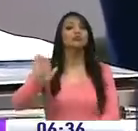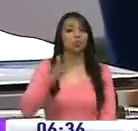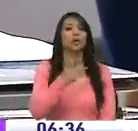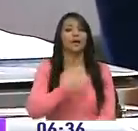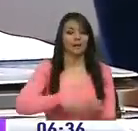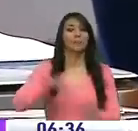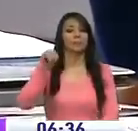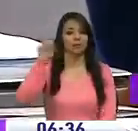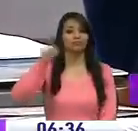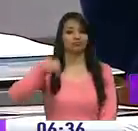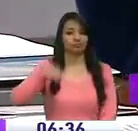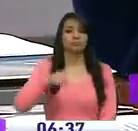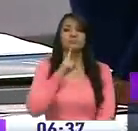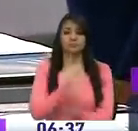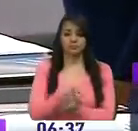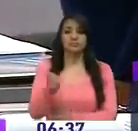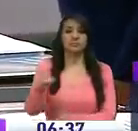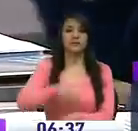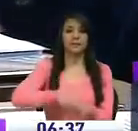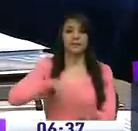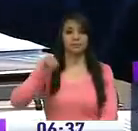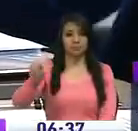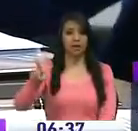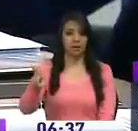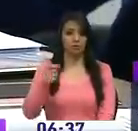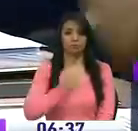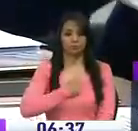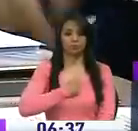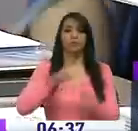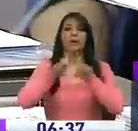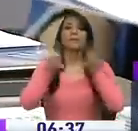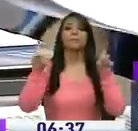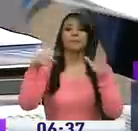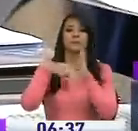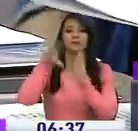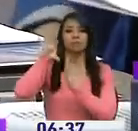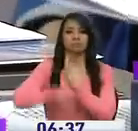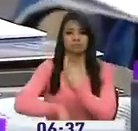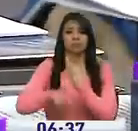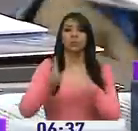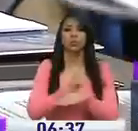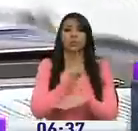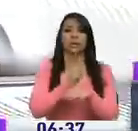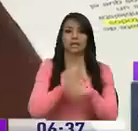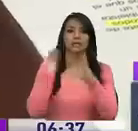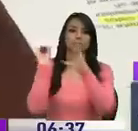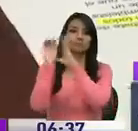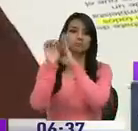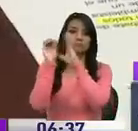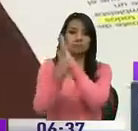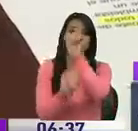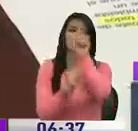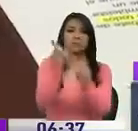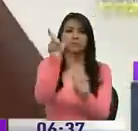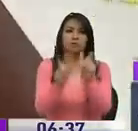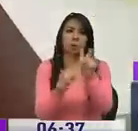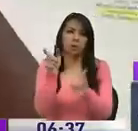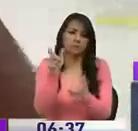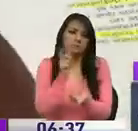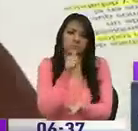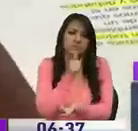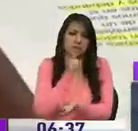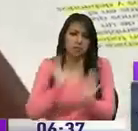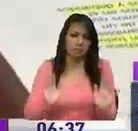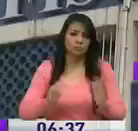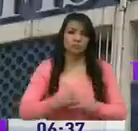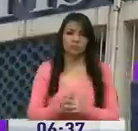existe evidencia de que el hermano del presidente posee empresas offshore que habrían sido utilizadas al tratarse de personas privadas el caso deberá